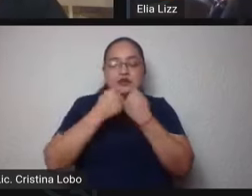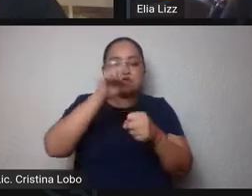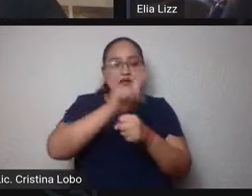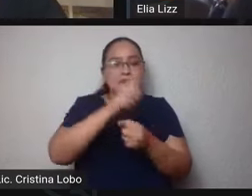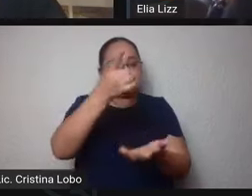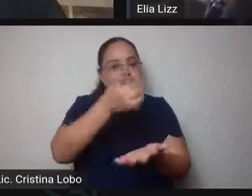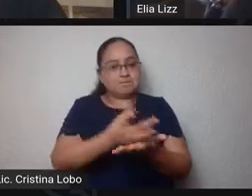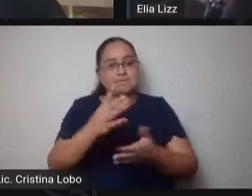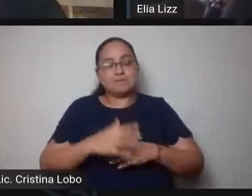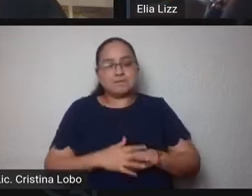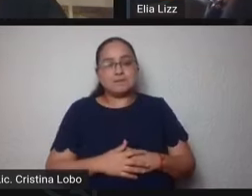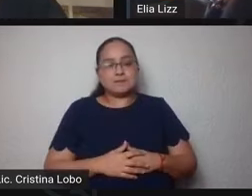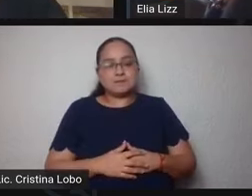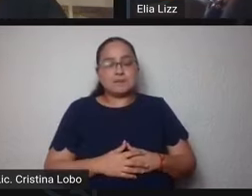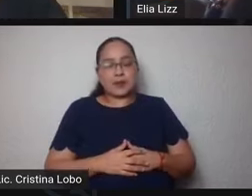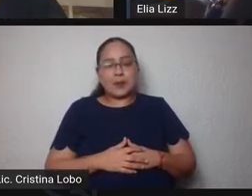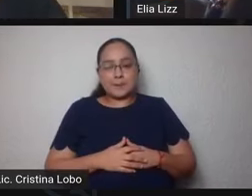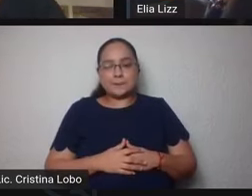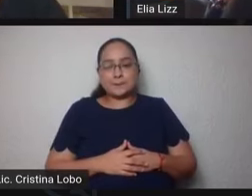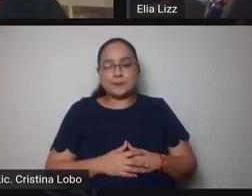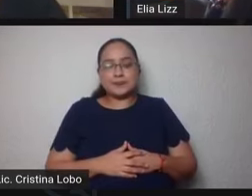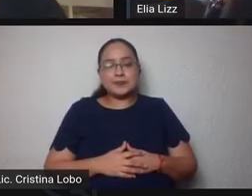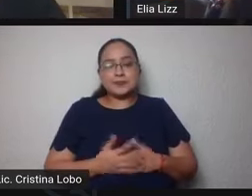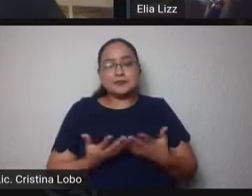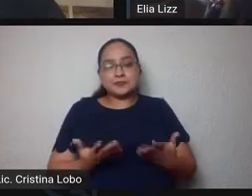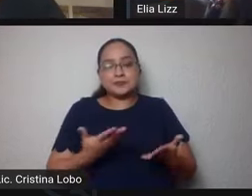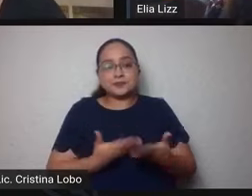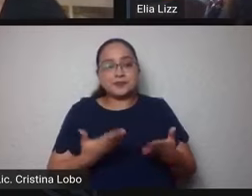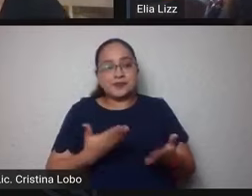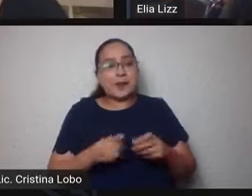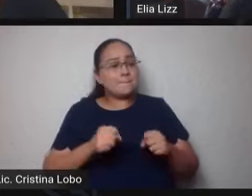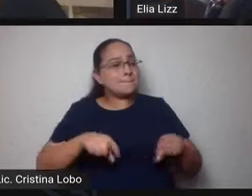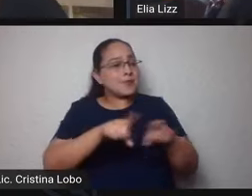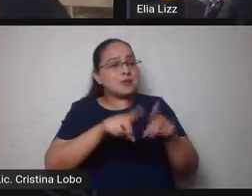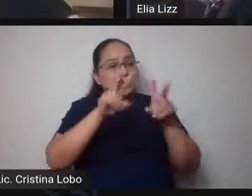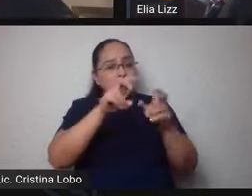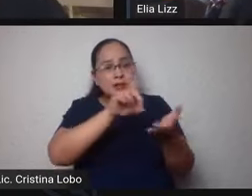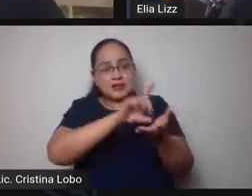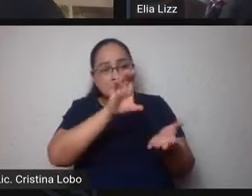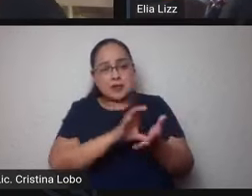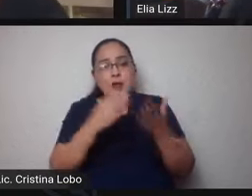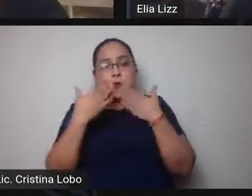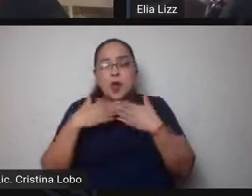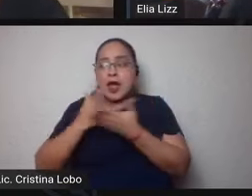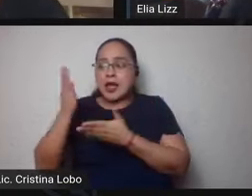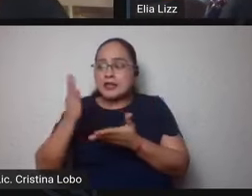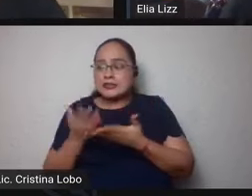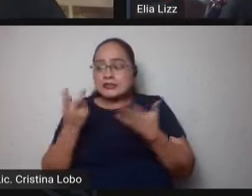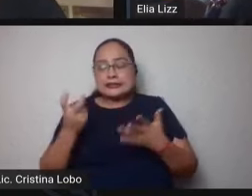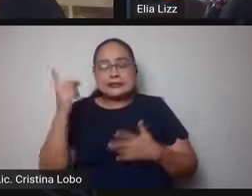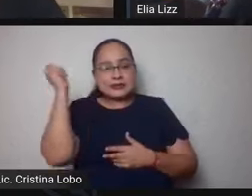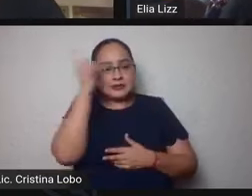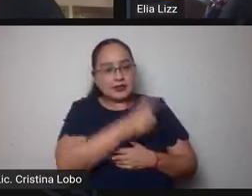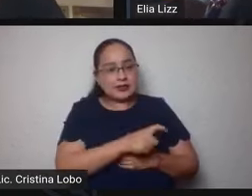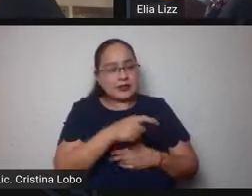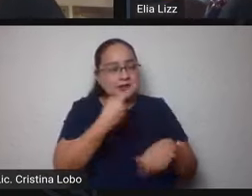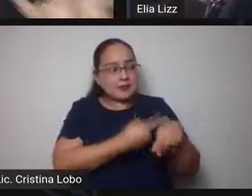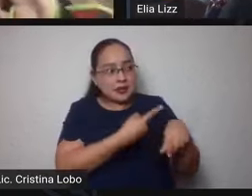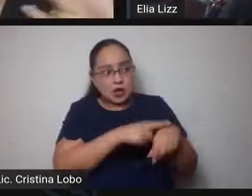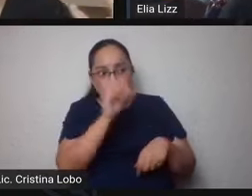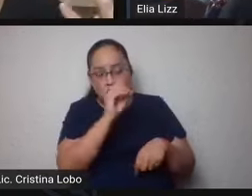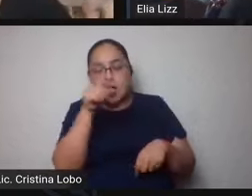Entonces, social. Absolutamente social. O sea, igual que la discapacidad, la falta de accesos es lo importante, no la enfermedad per se,